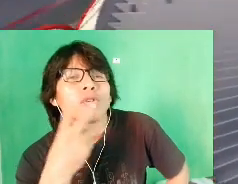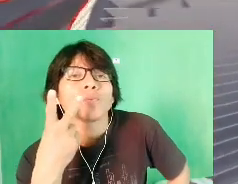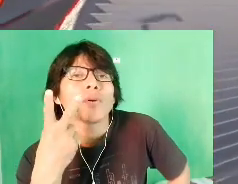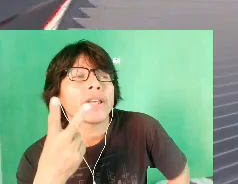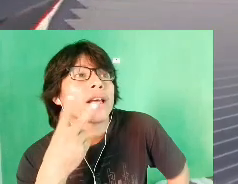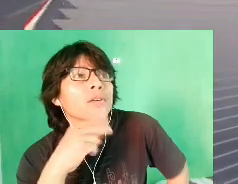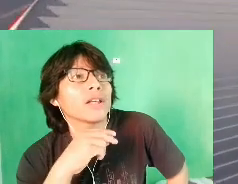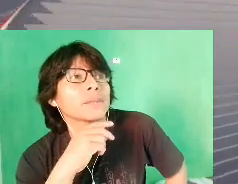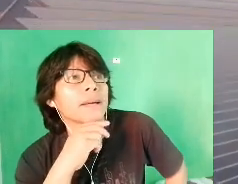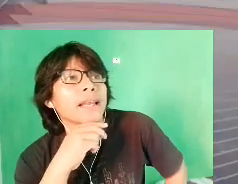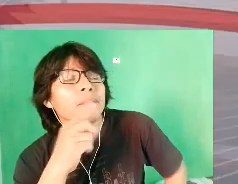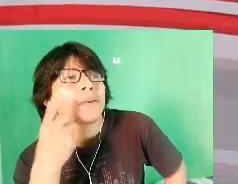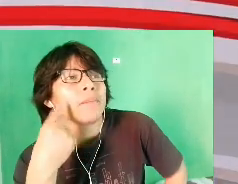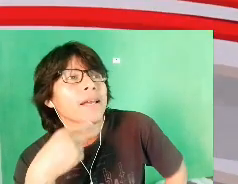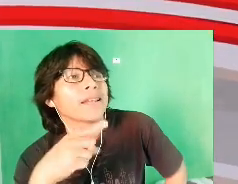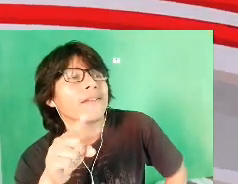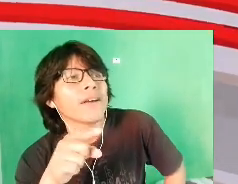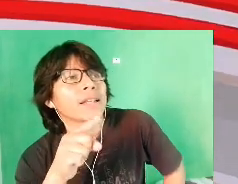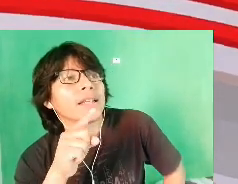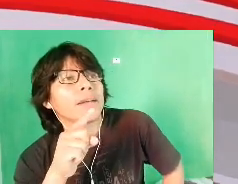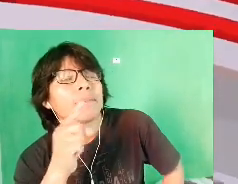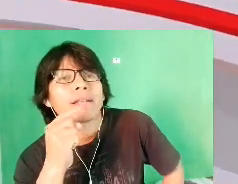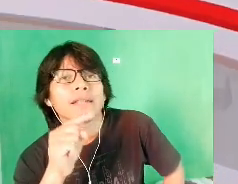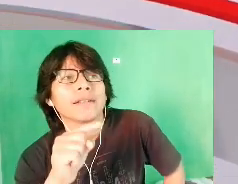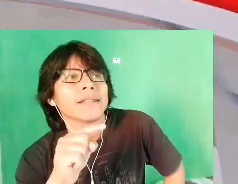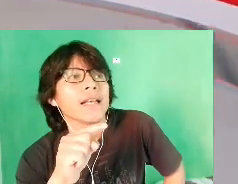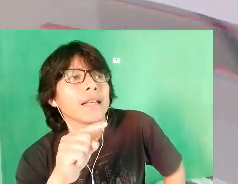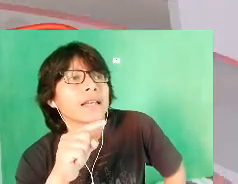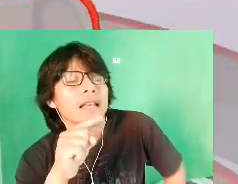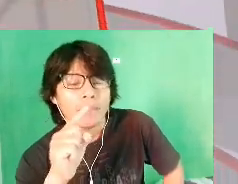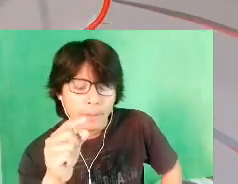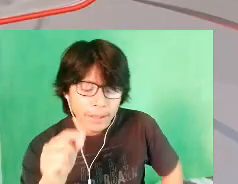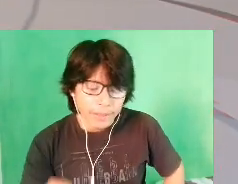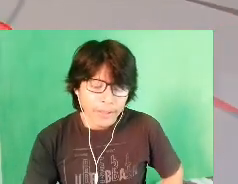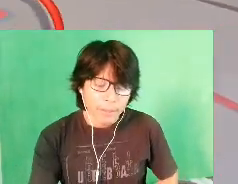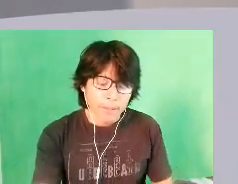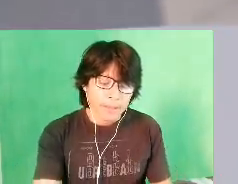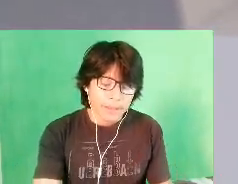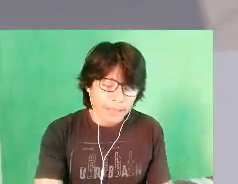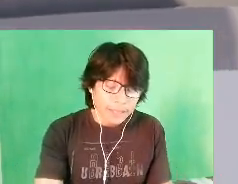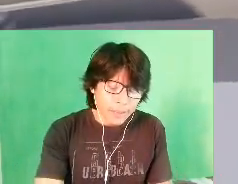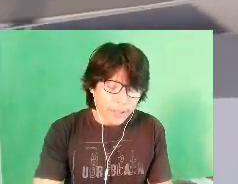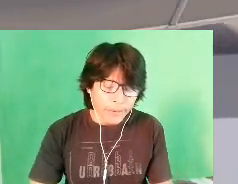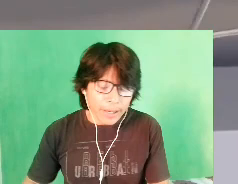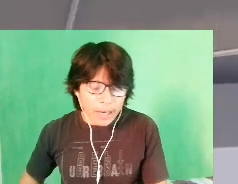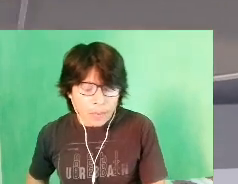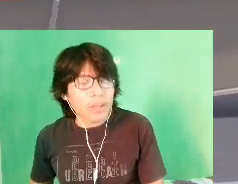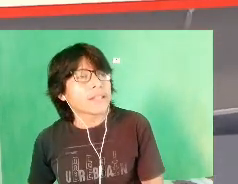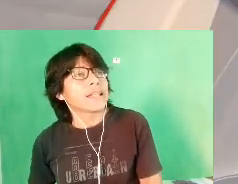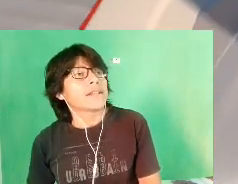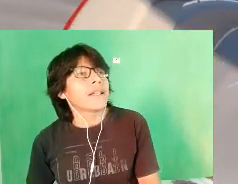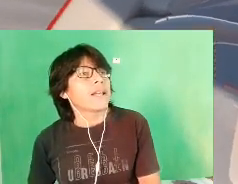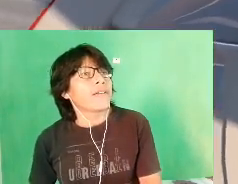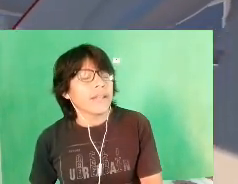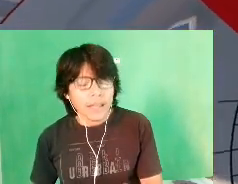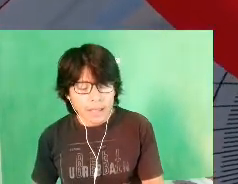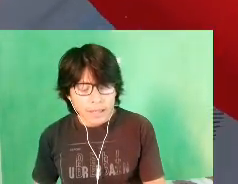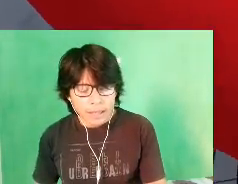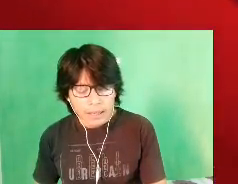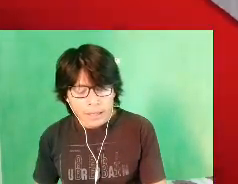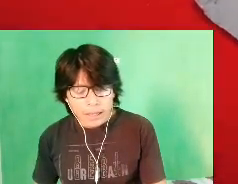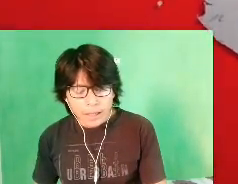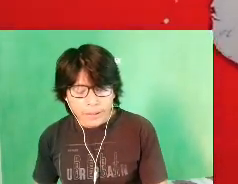ya hay dos moderadores para el primer debate presidencial. El primer debate presidencial que se va a llevar a cabo el 7 de